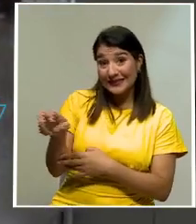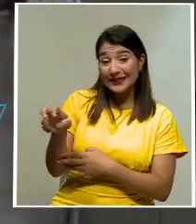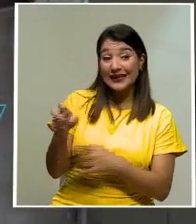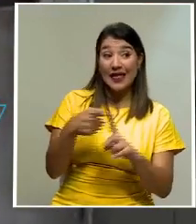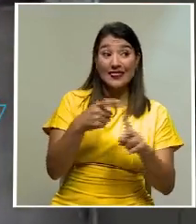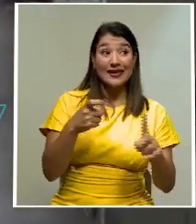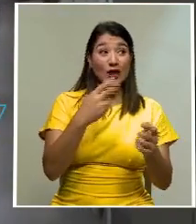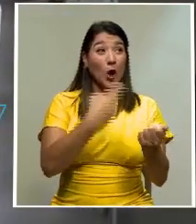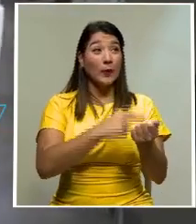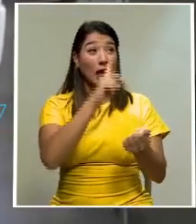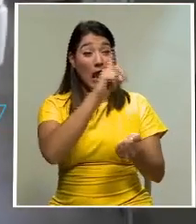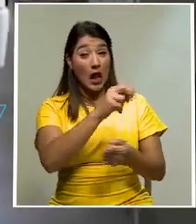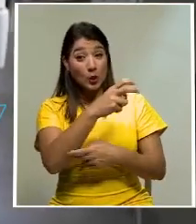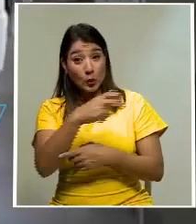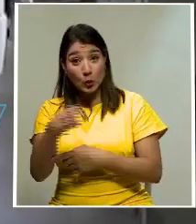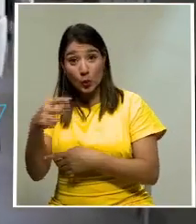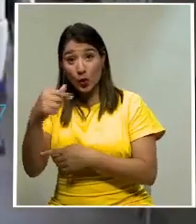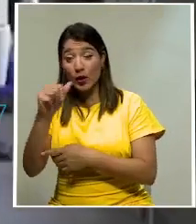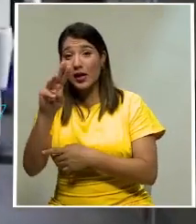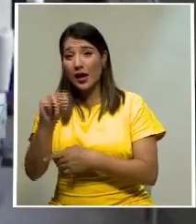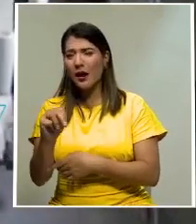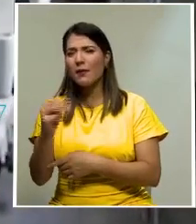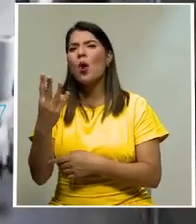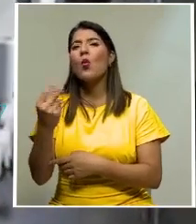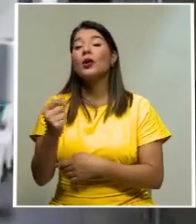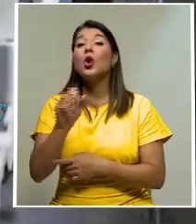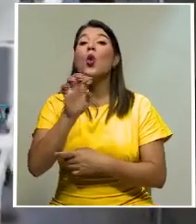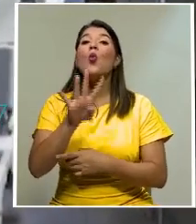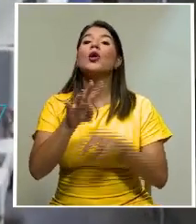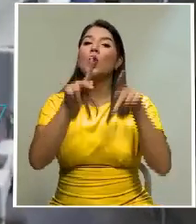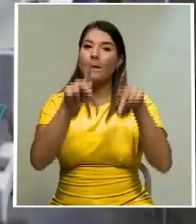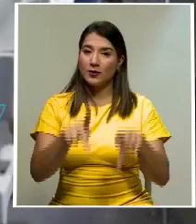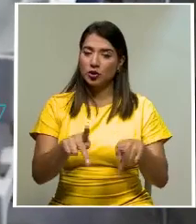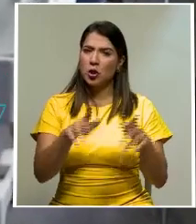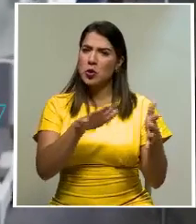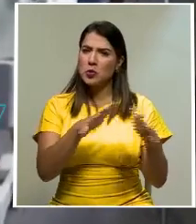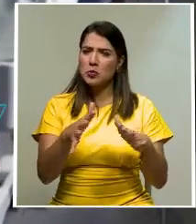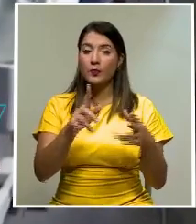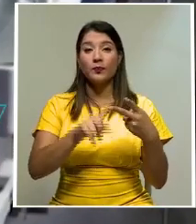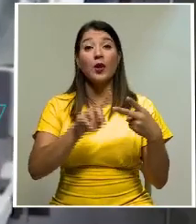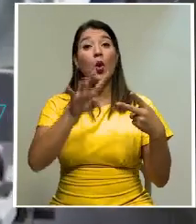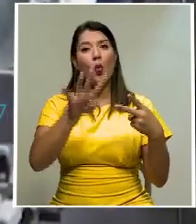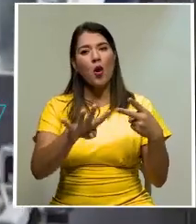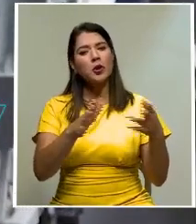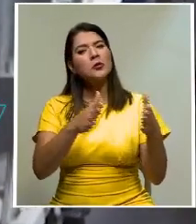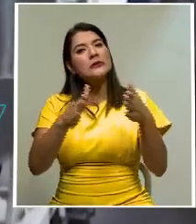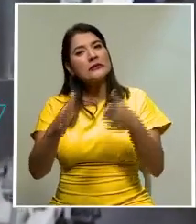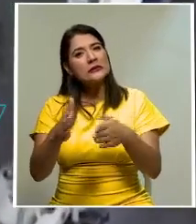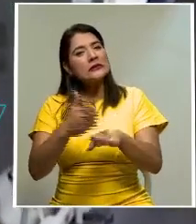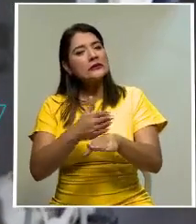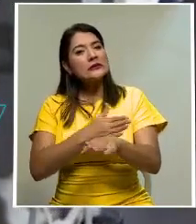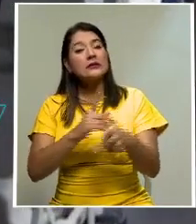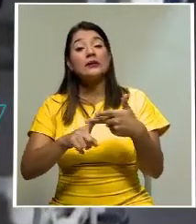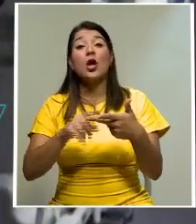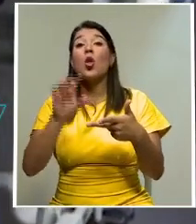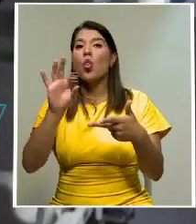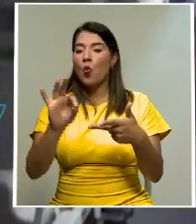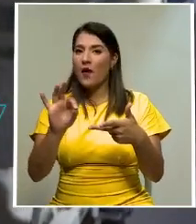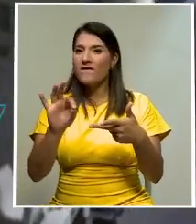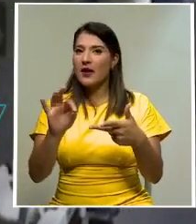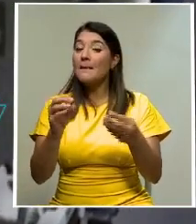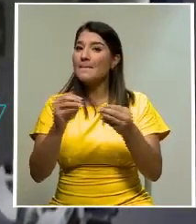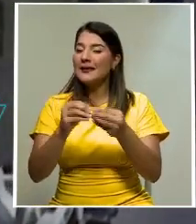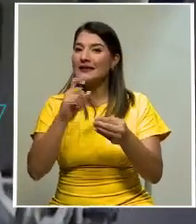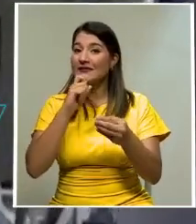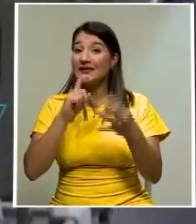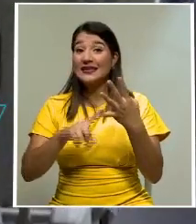periféricos a hospitales de la GAM son 4 personas en condición leve, 4 en condición moderada, 9 en condición severa,